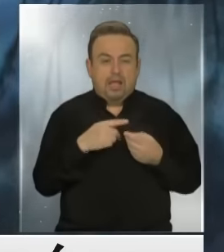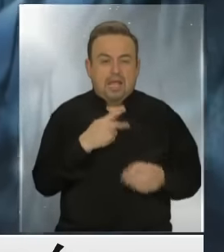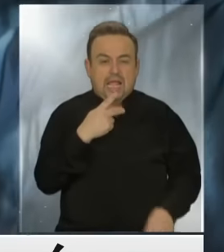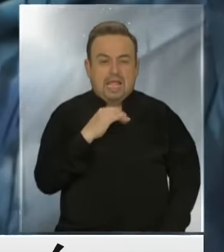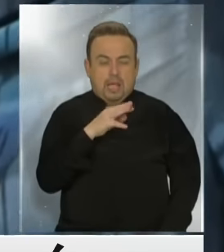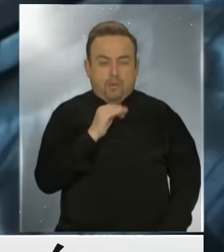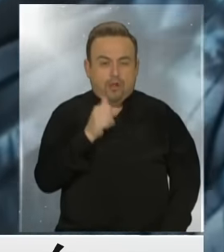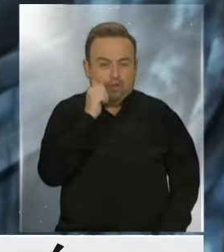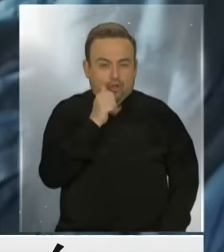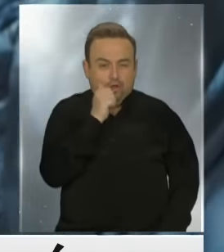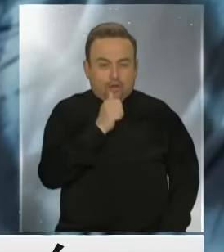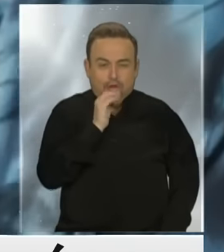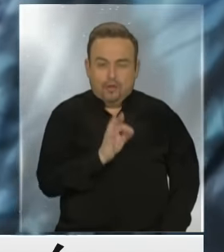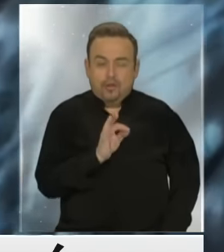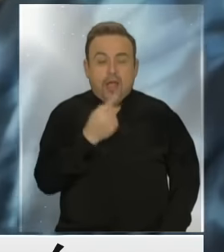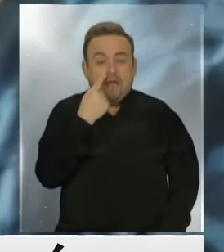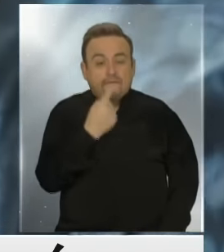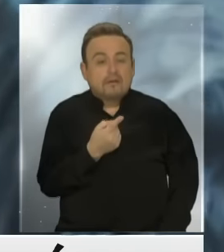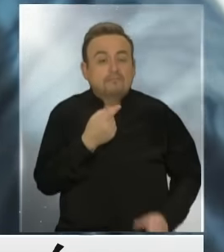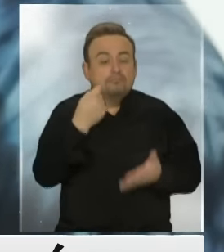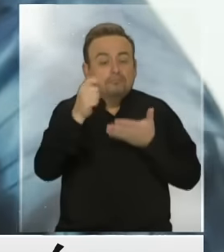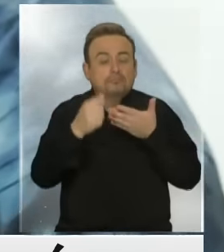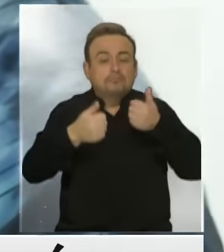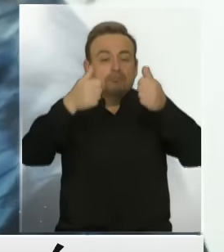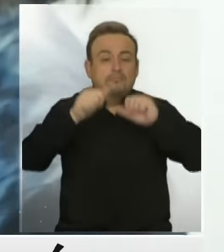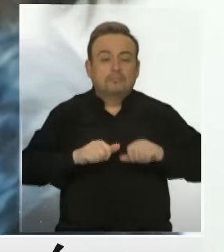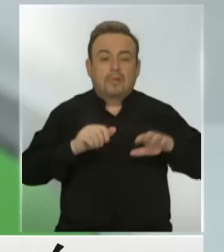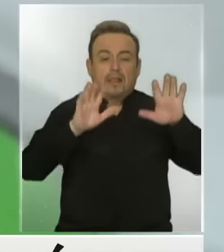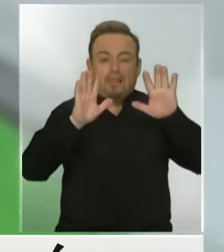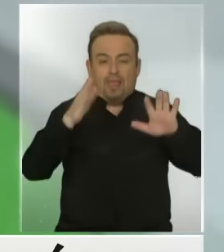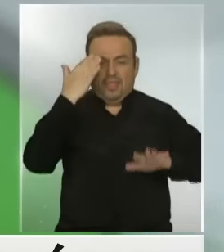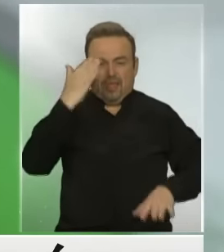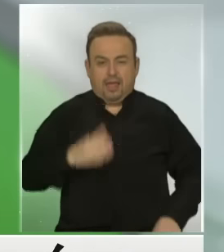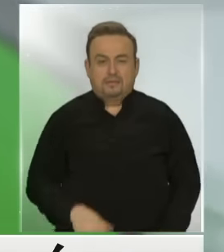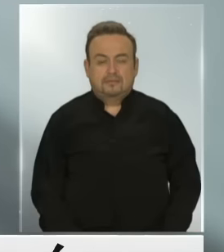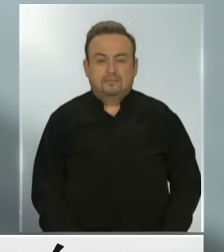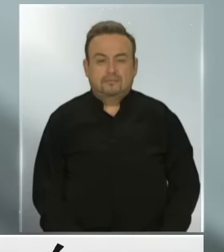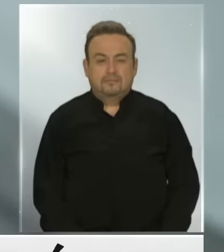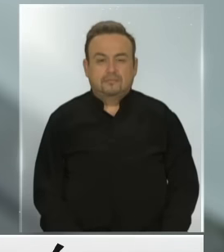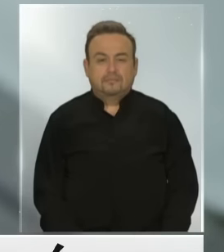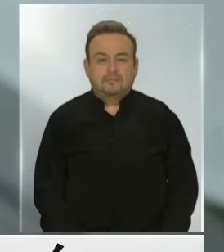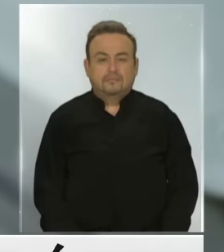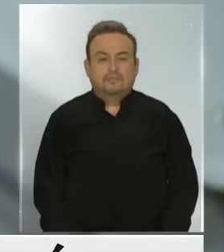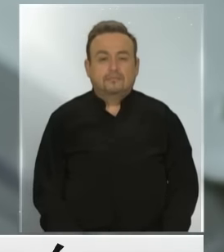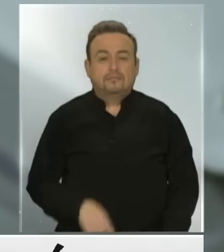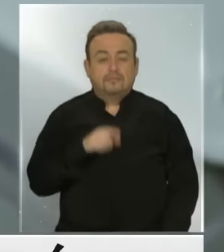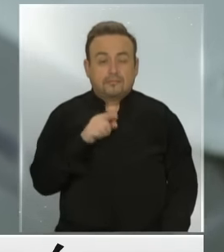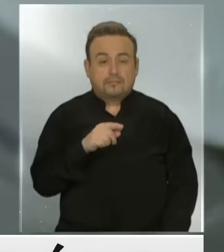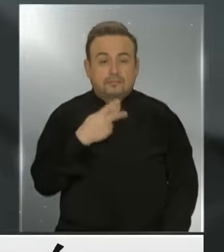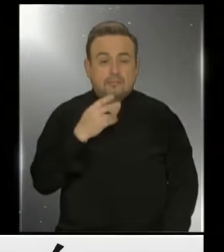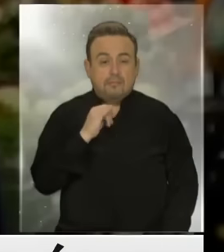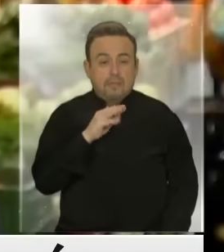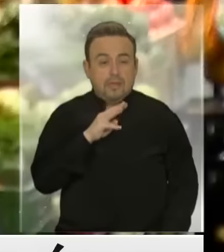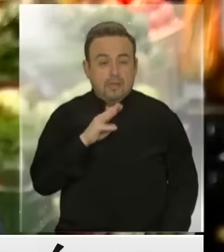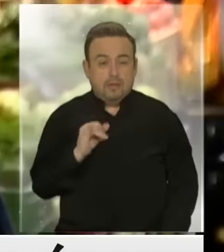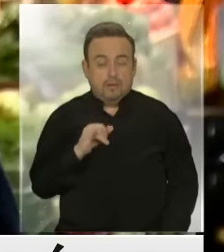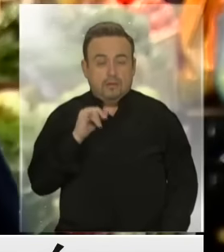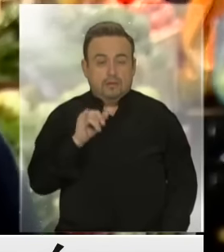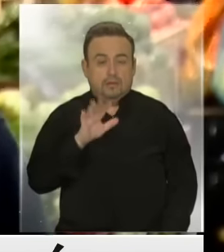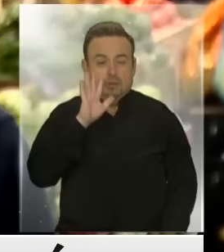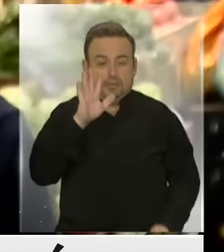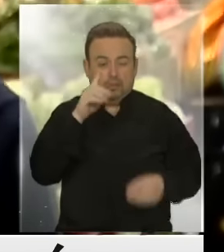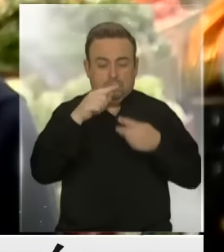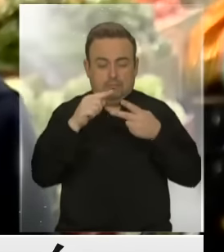diarios. La promesa era ver resultados al cabo de 10 días. El kiwi tiene